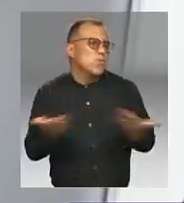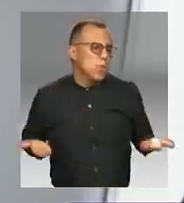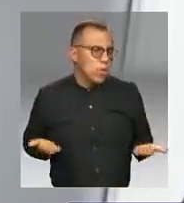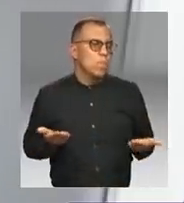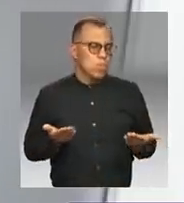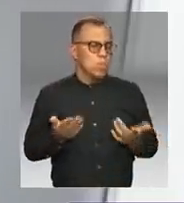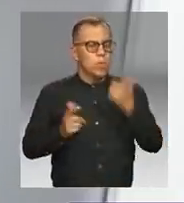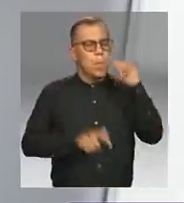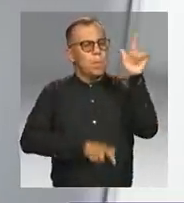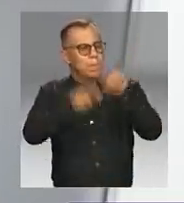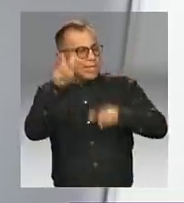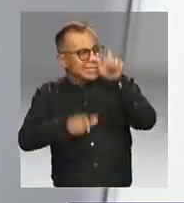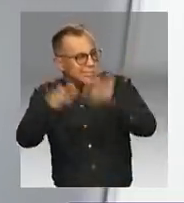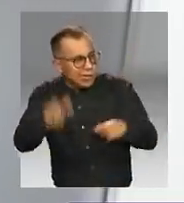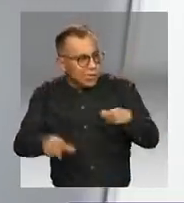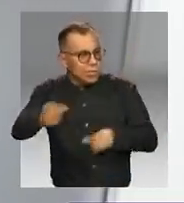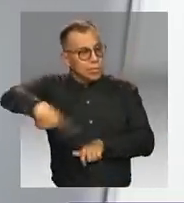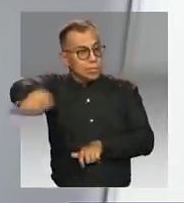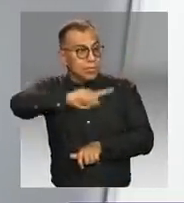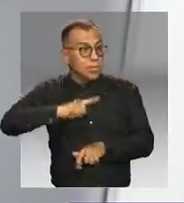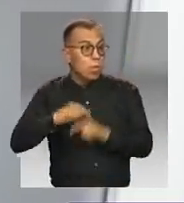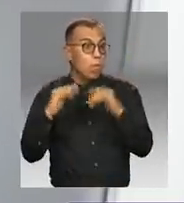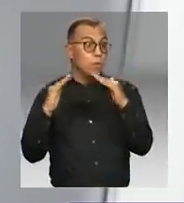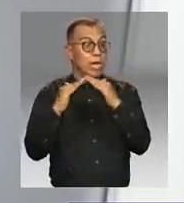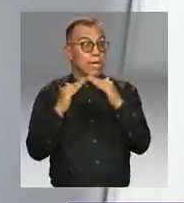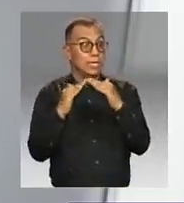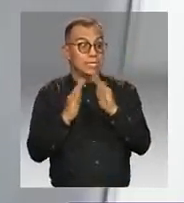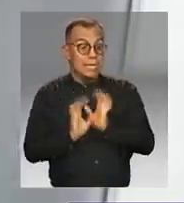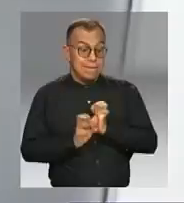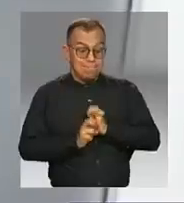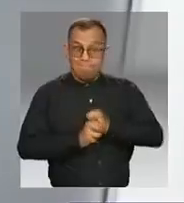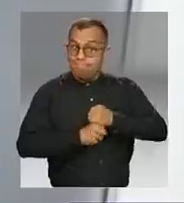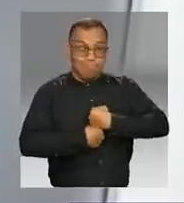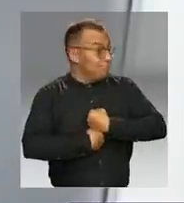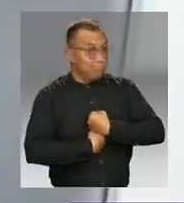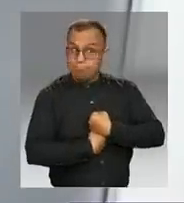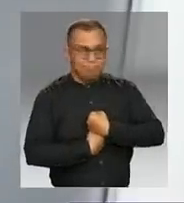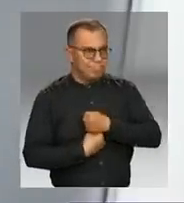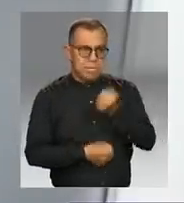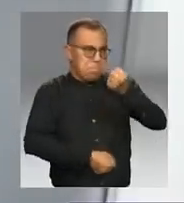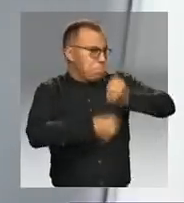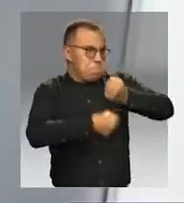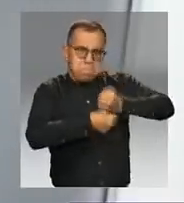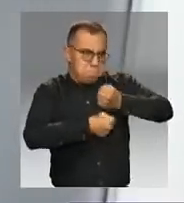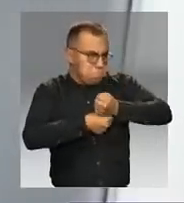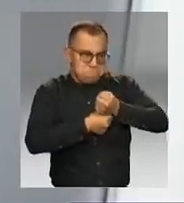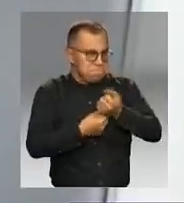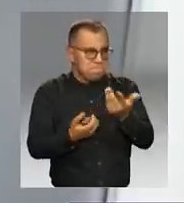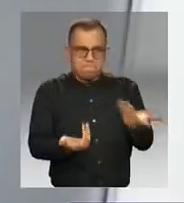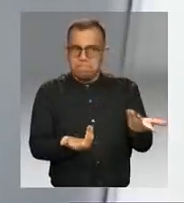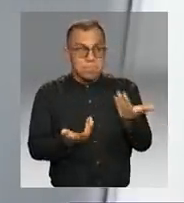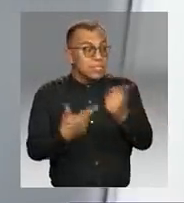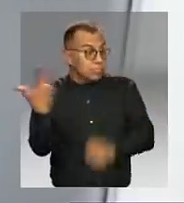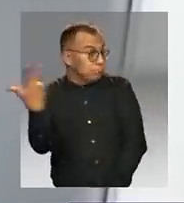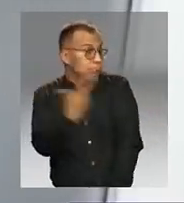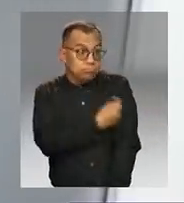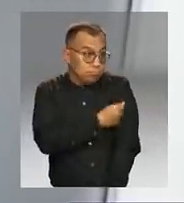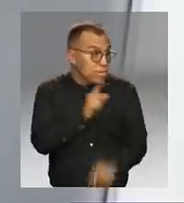la gente, por no quedarse en sus casas muriéndose de hambre, sin empleo, sin